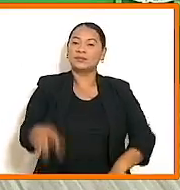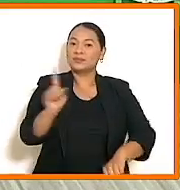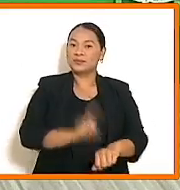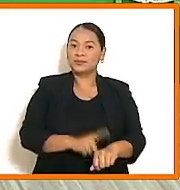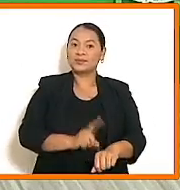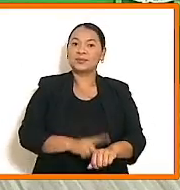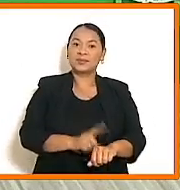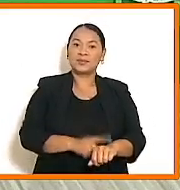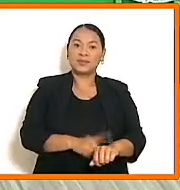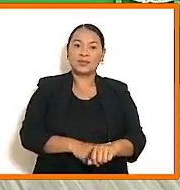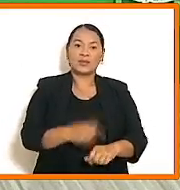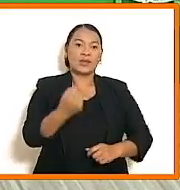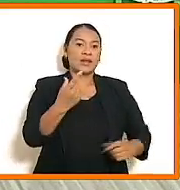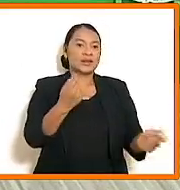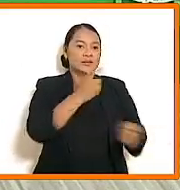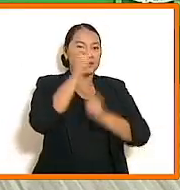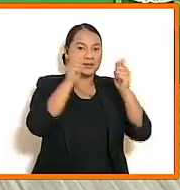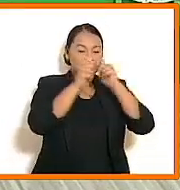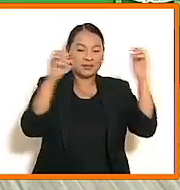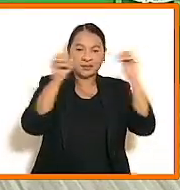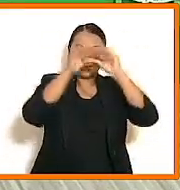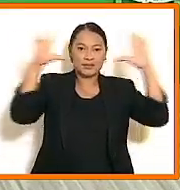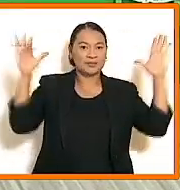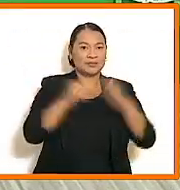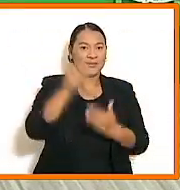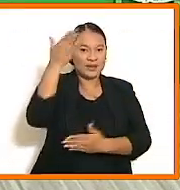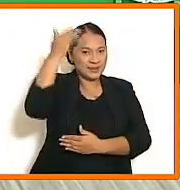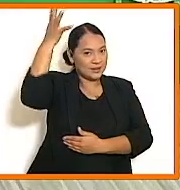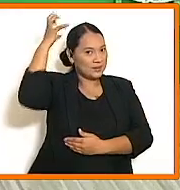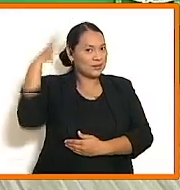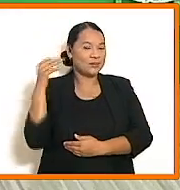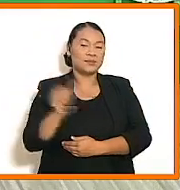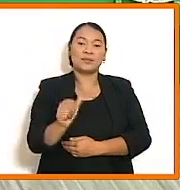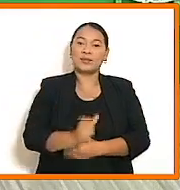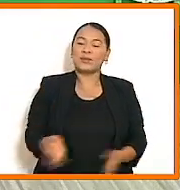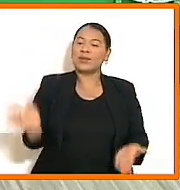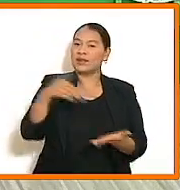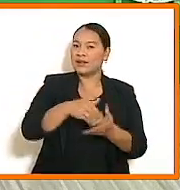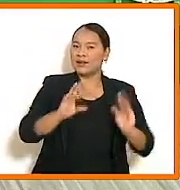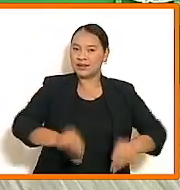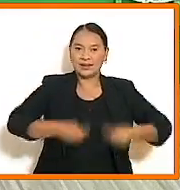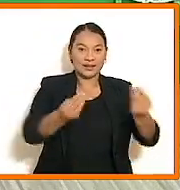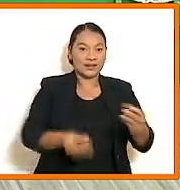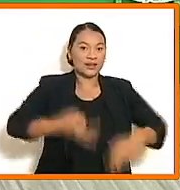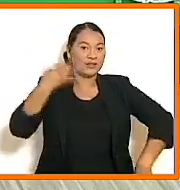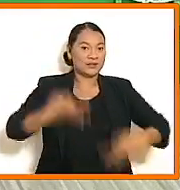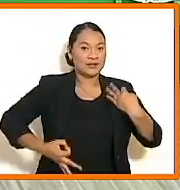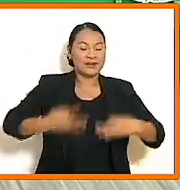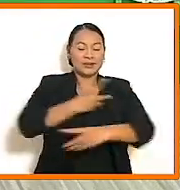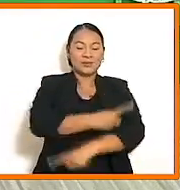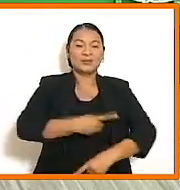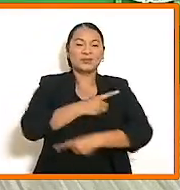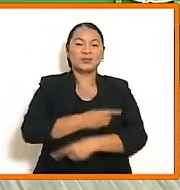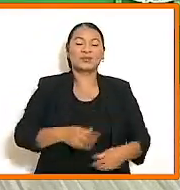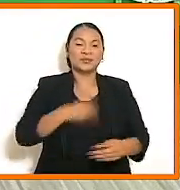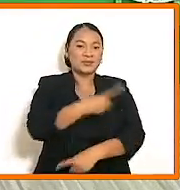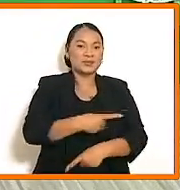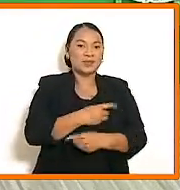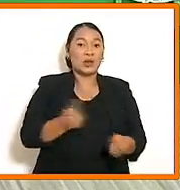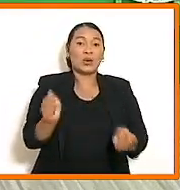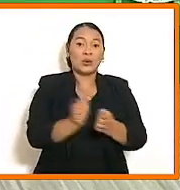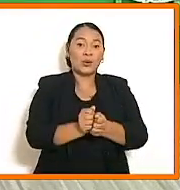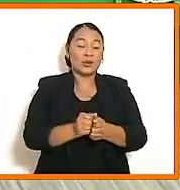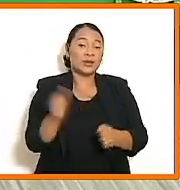está marcando las 11 en punto de la mañana. Te saluda Charlyn Walter y nuevamente te llevamos la alegría, la diversión a pocas horas